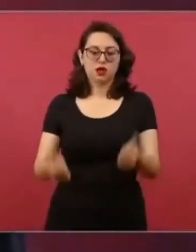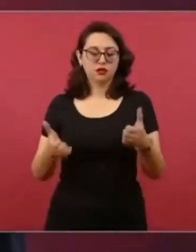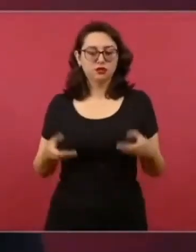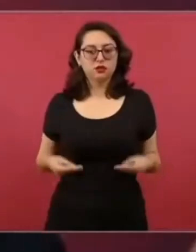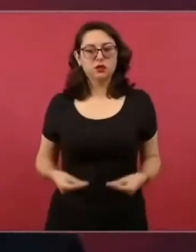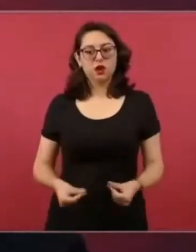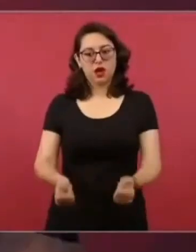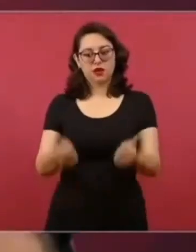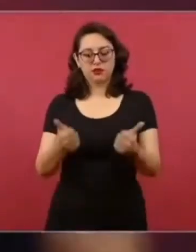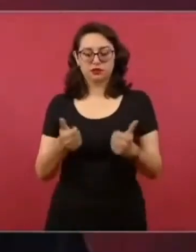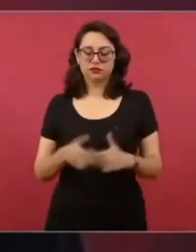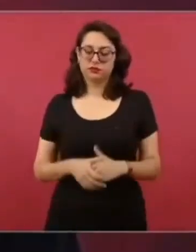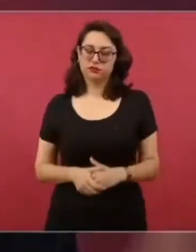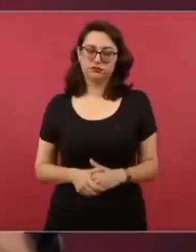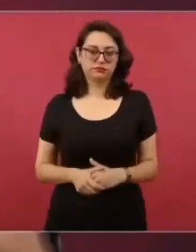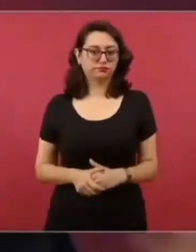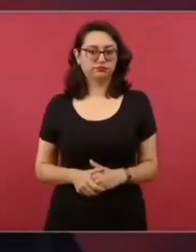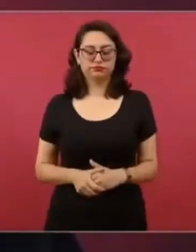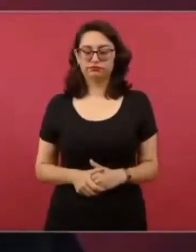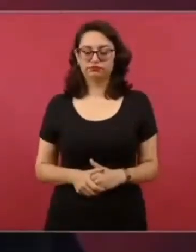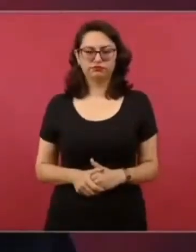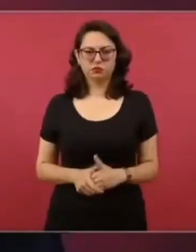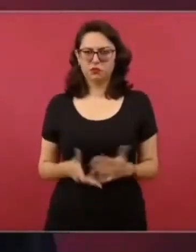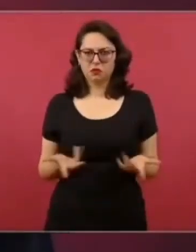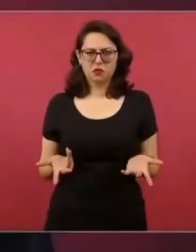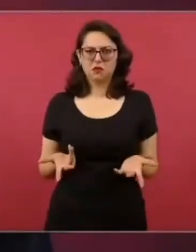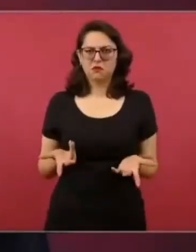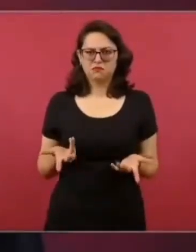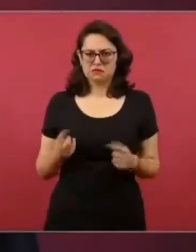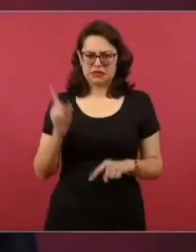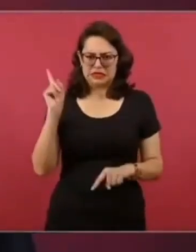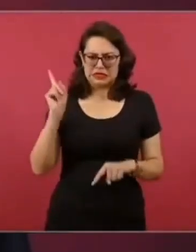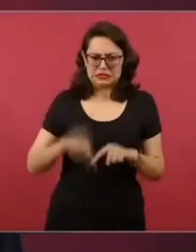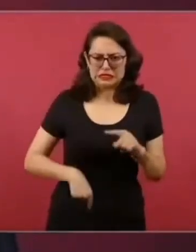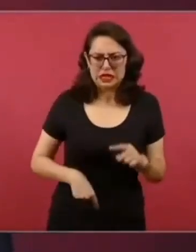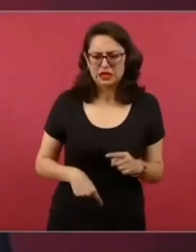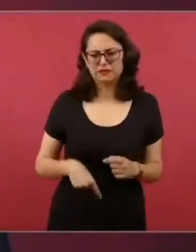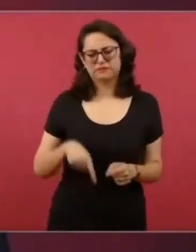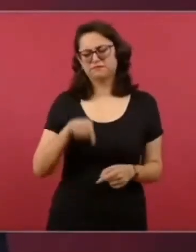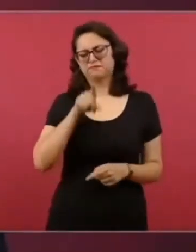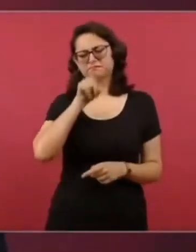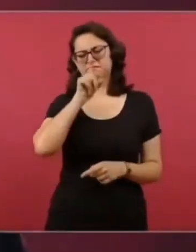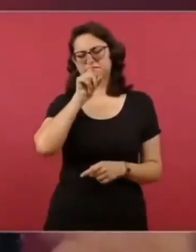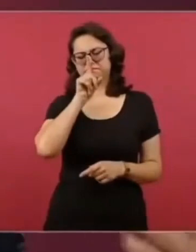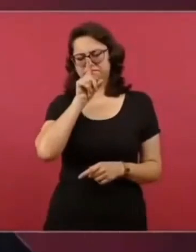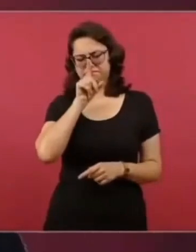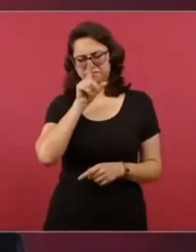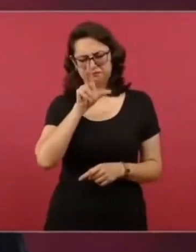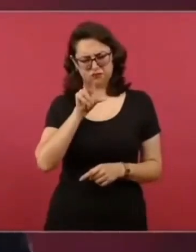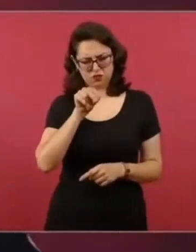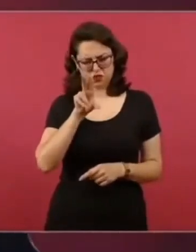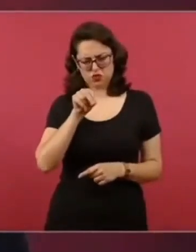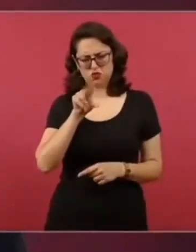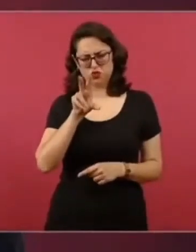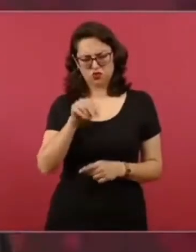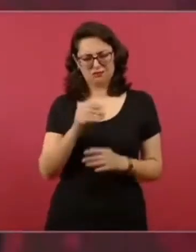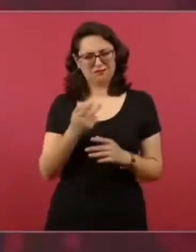No estoy diciendo que desaparezcan el financiamiento para la publicidad, pero